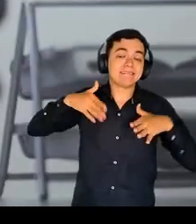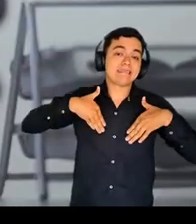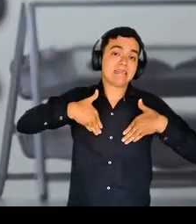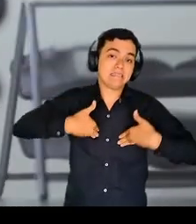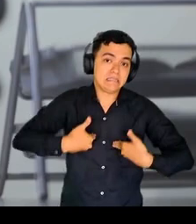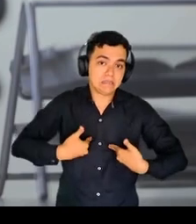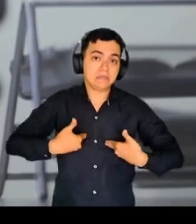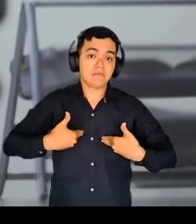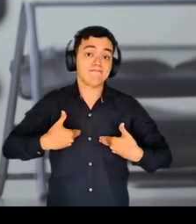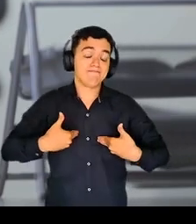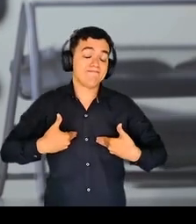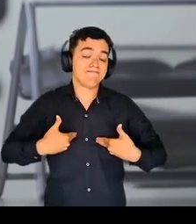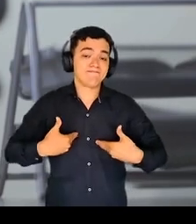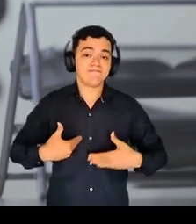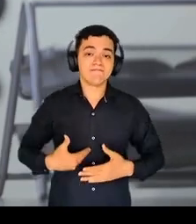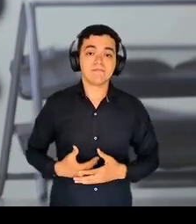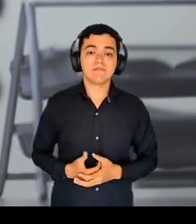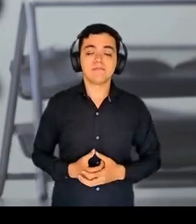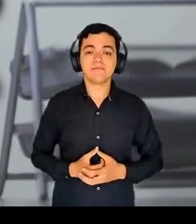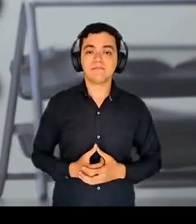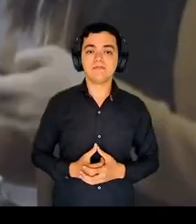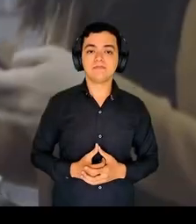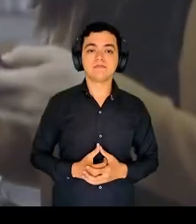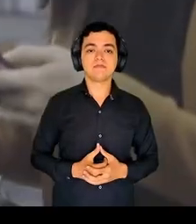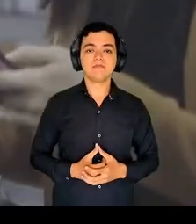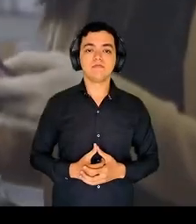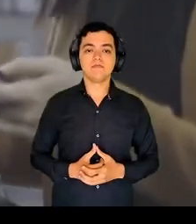ser agotadoras en algún punto.